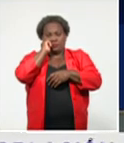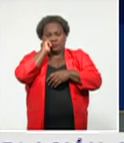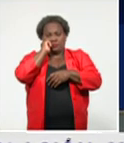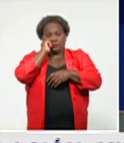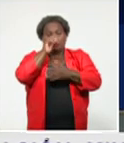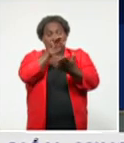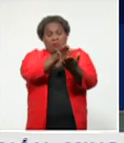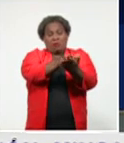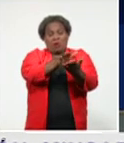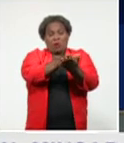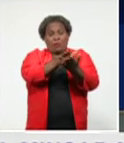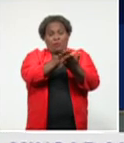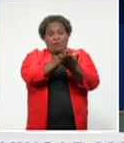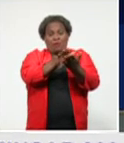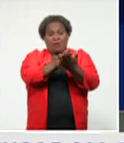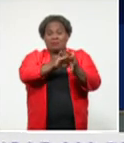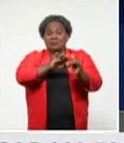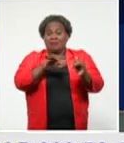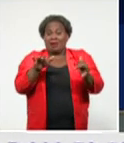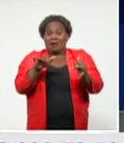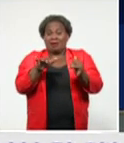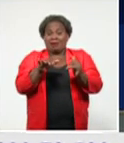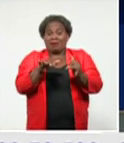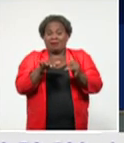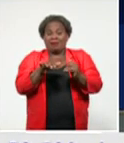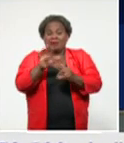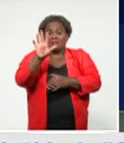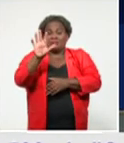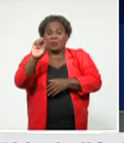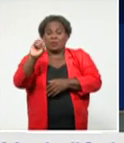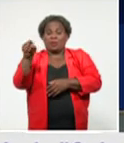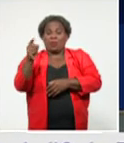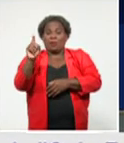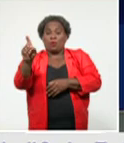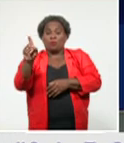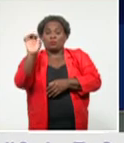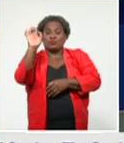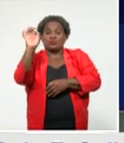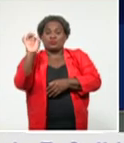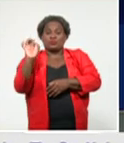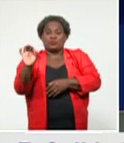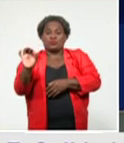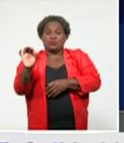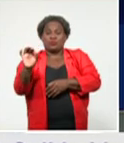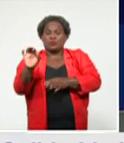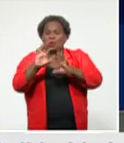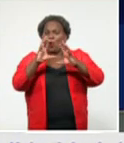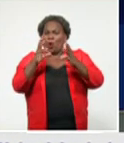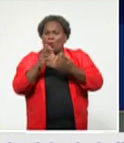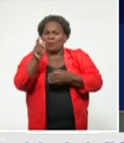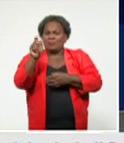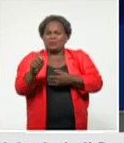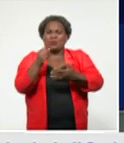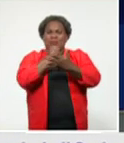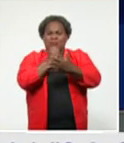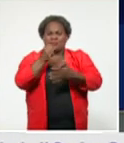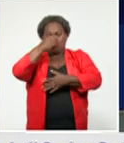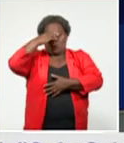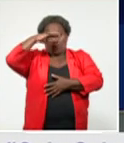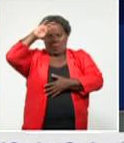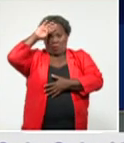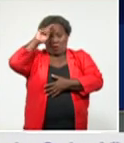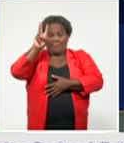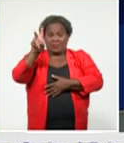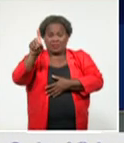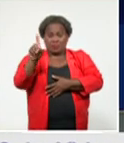acumula y ya representa el 50,1% de todos los diagnosticados en Cuba, y 21